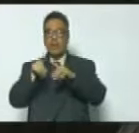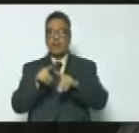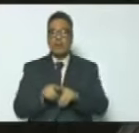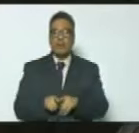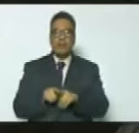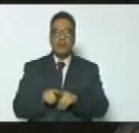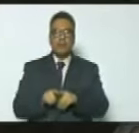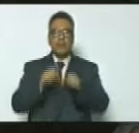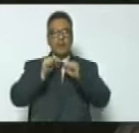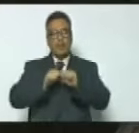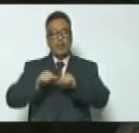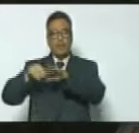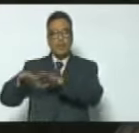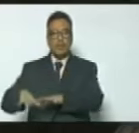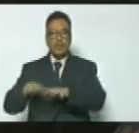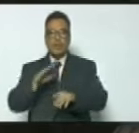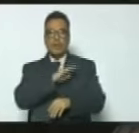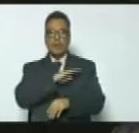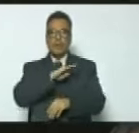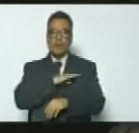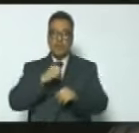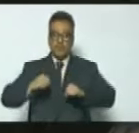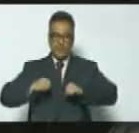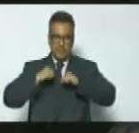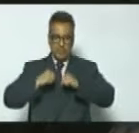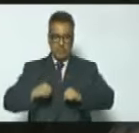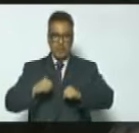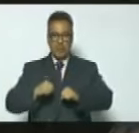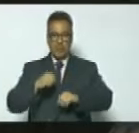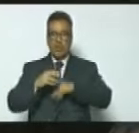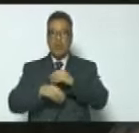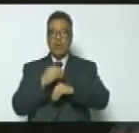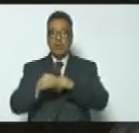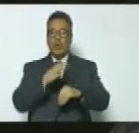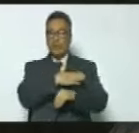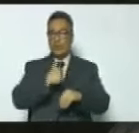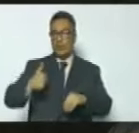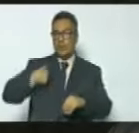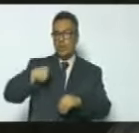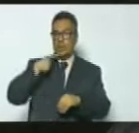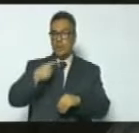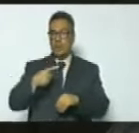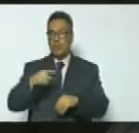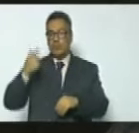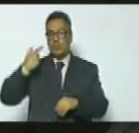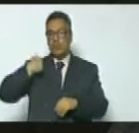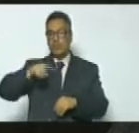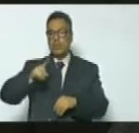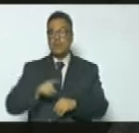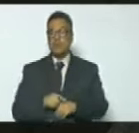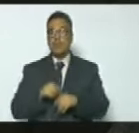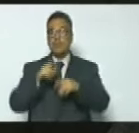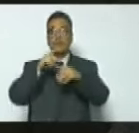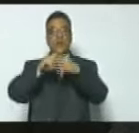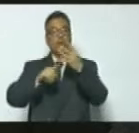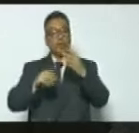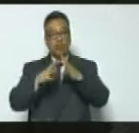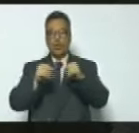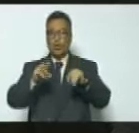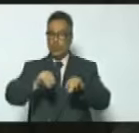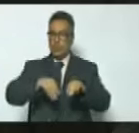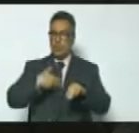sin abandonar la propia convicción de lo que uno quiere o de lo que uno tiene. Entre todos se